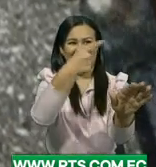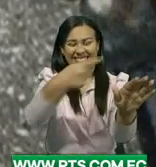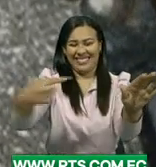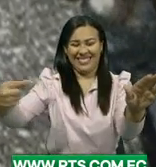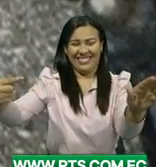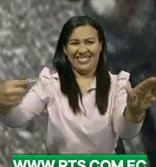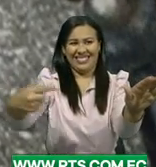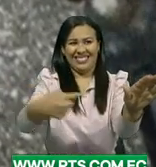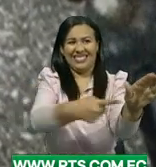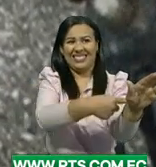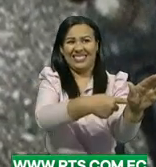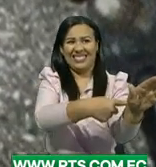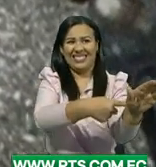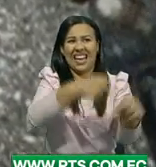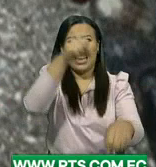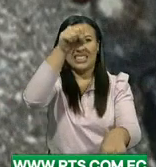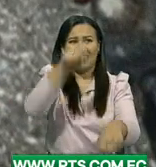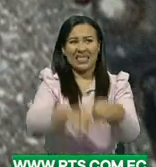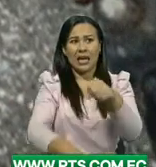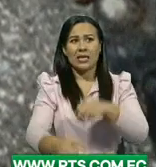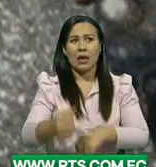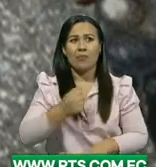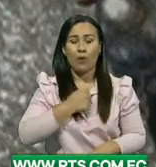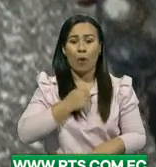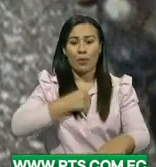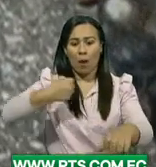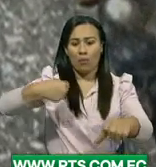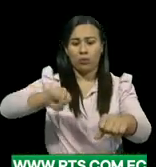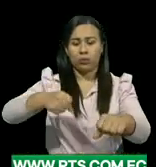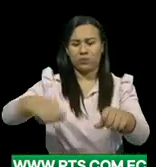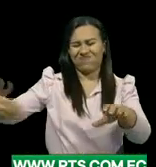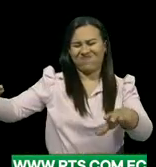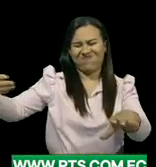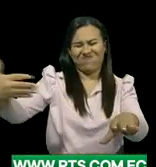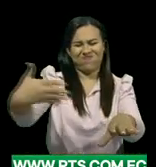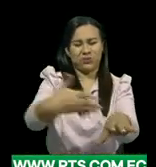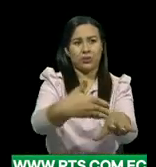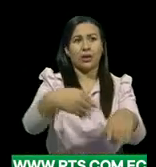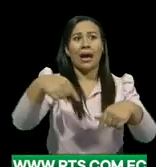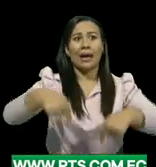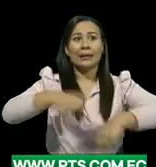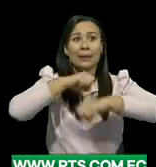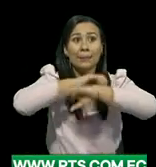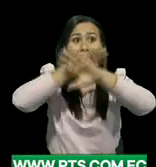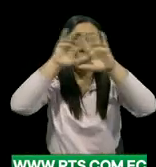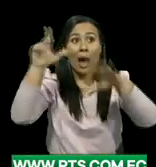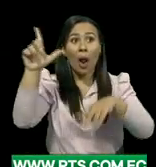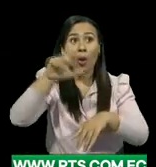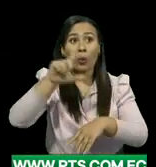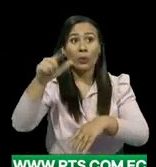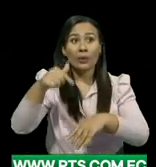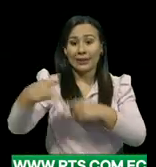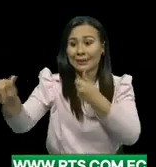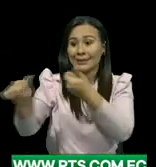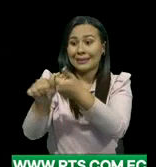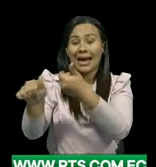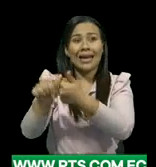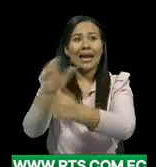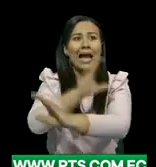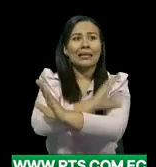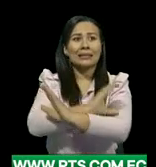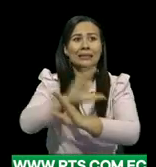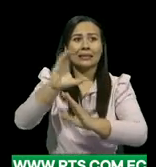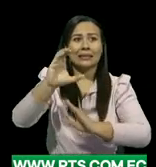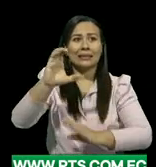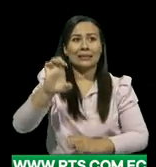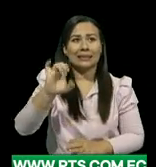metálico que forma parte de su moto. El hecho se produjo la mañana de este lunes, a la altura de la ciudadela Los Ceibos,